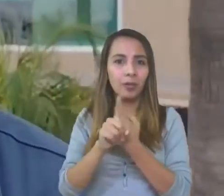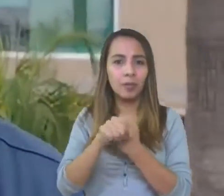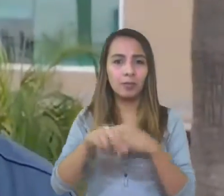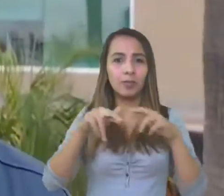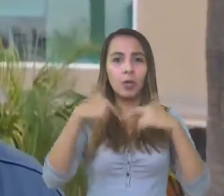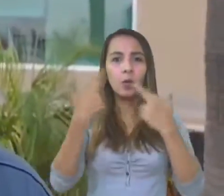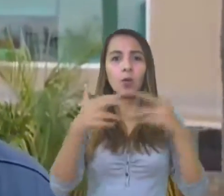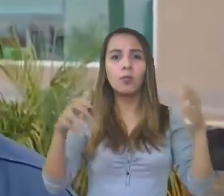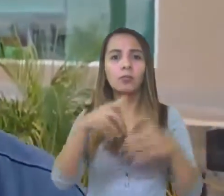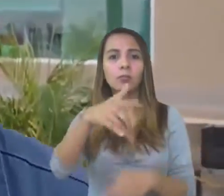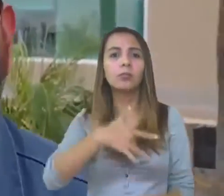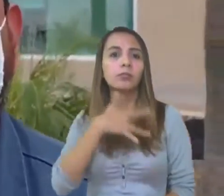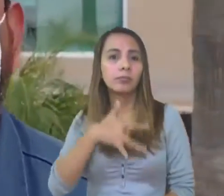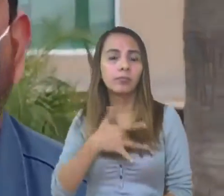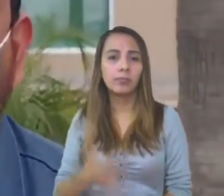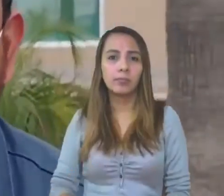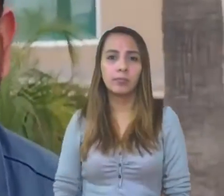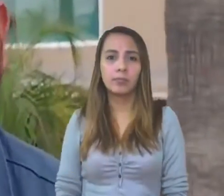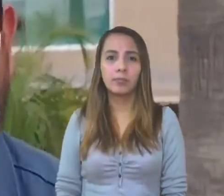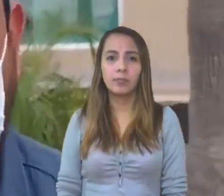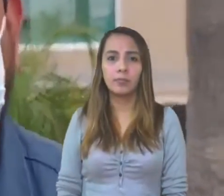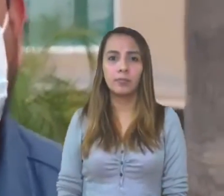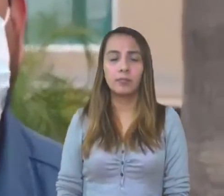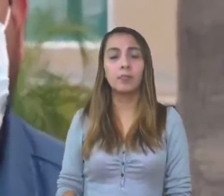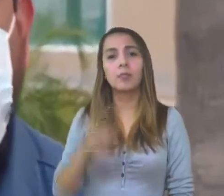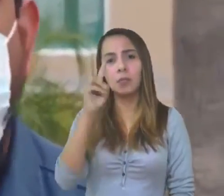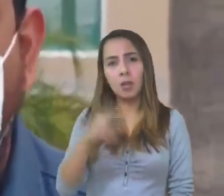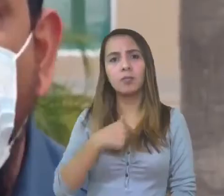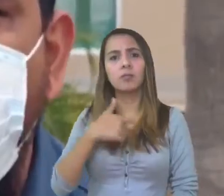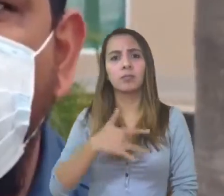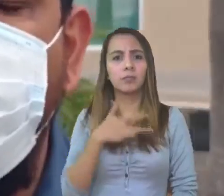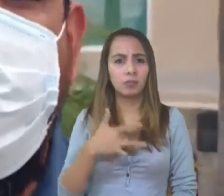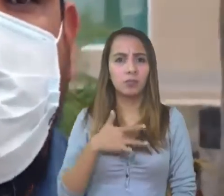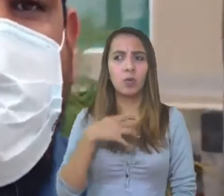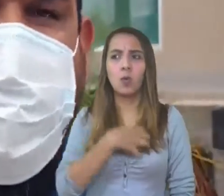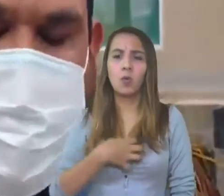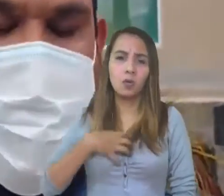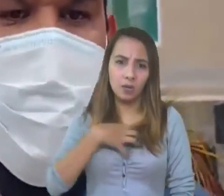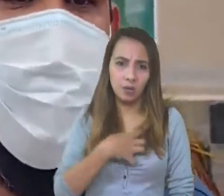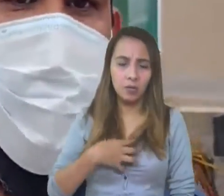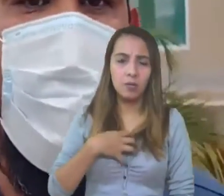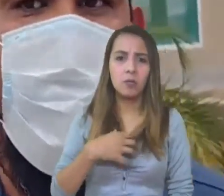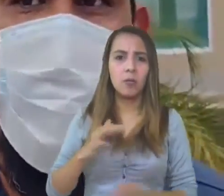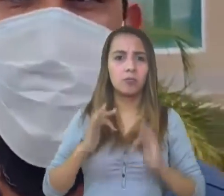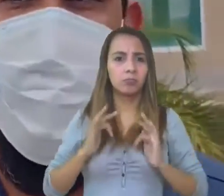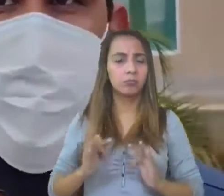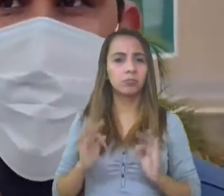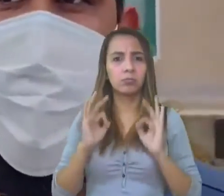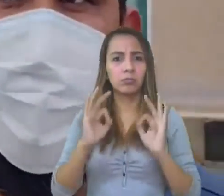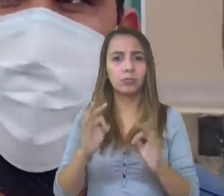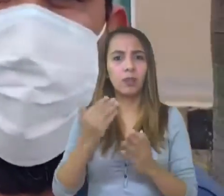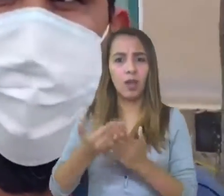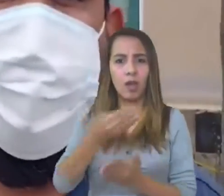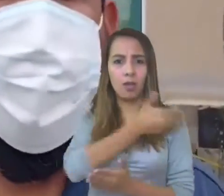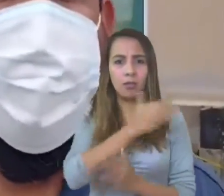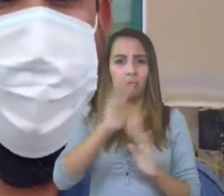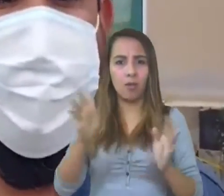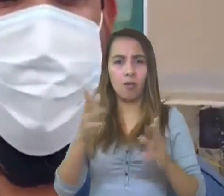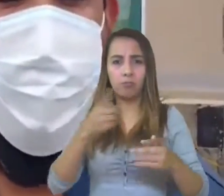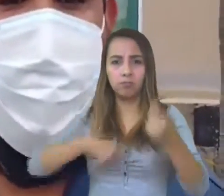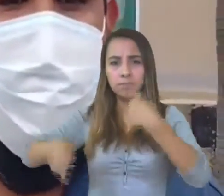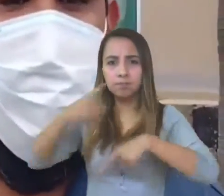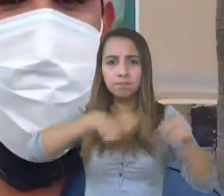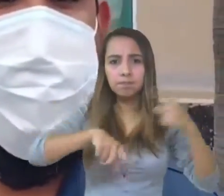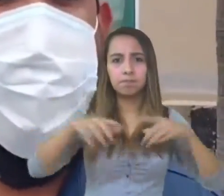reunión? Mira, yo me siento contento, satisfecho con la plática que tuvimos con los funcionarios. Sí.